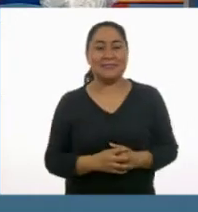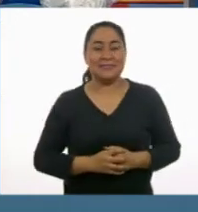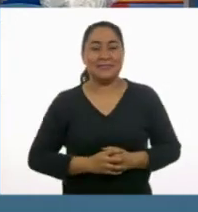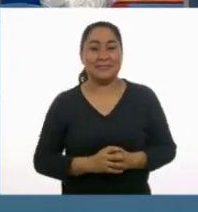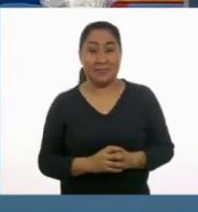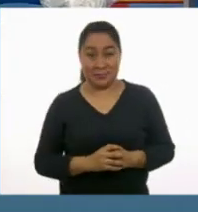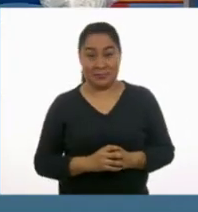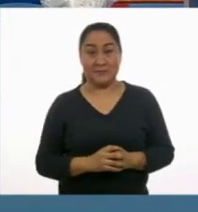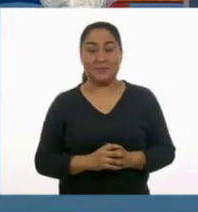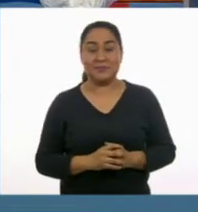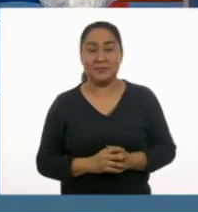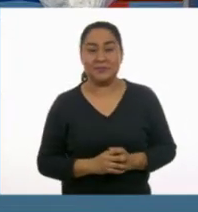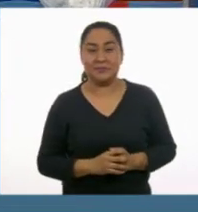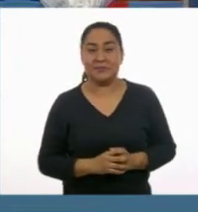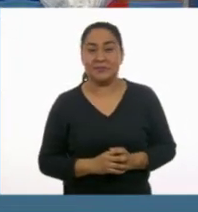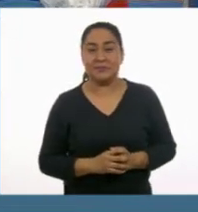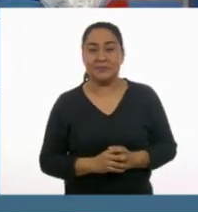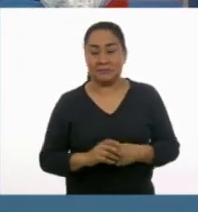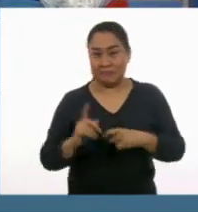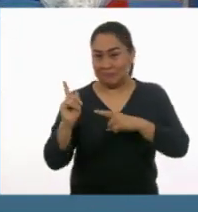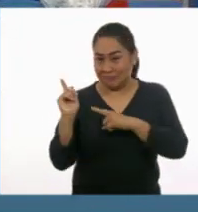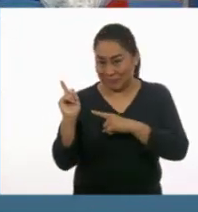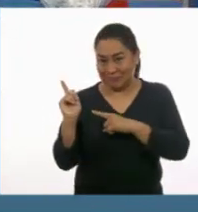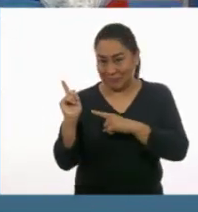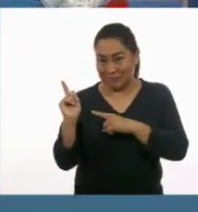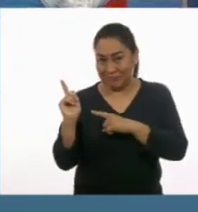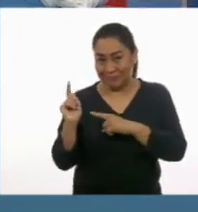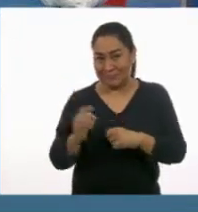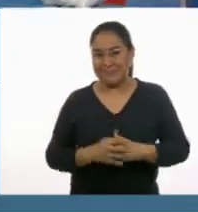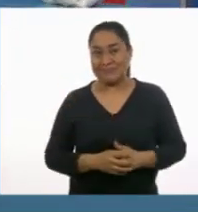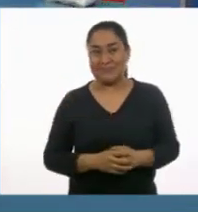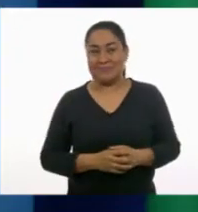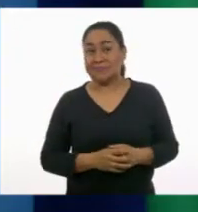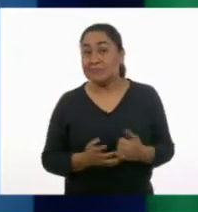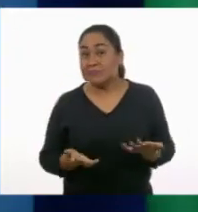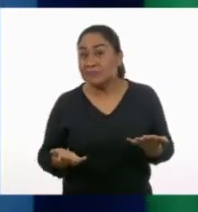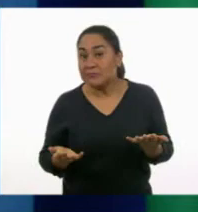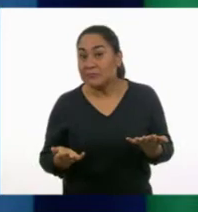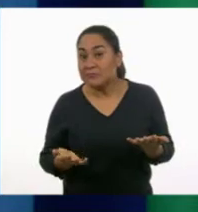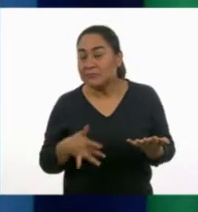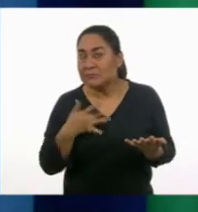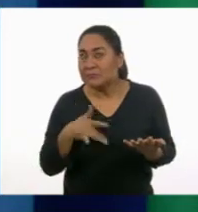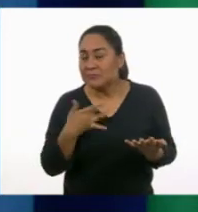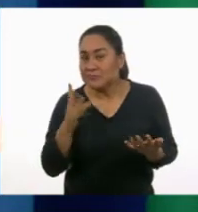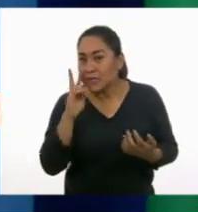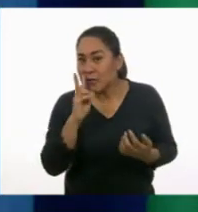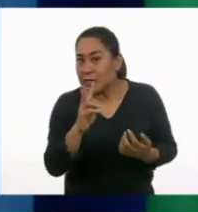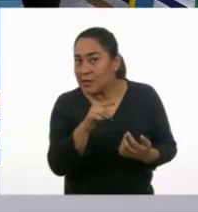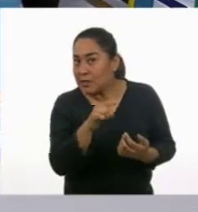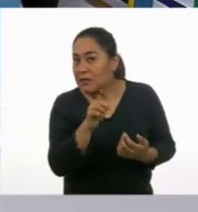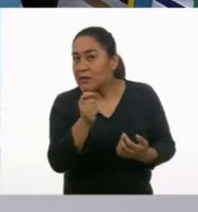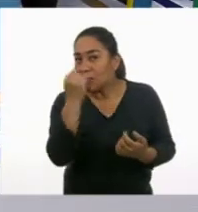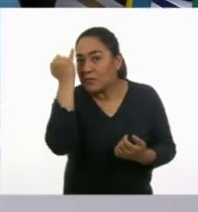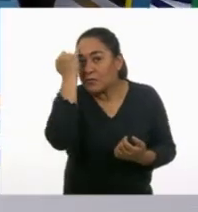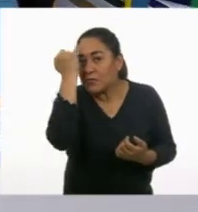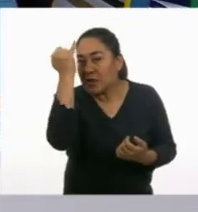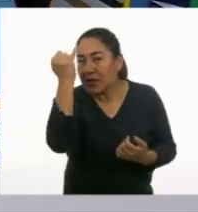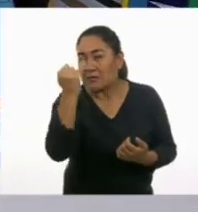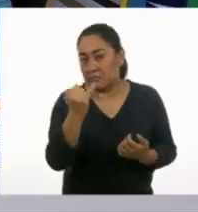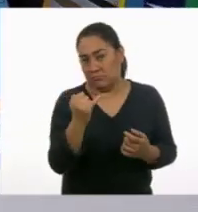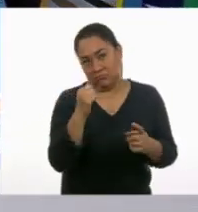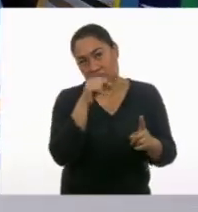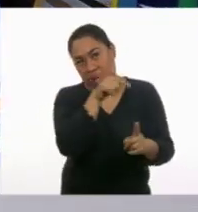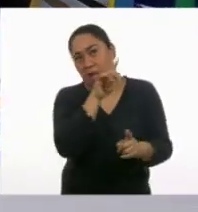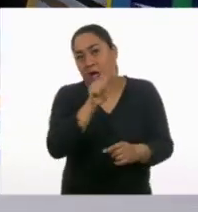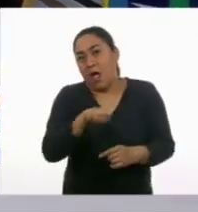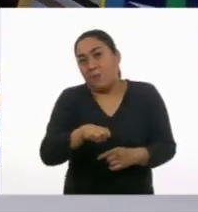¿No? Y entonces así. Y entonces ya tiene. Ah, muy bien, pero es un personaje ya